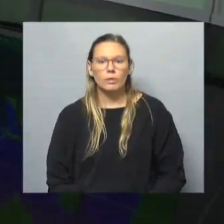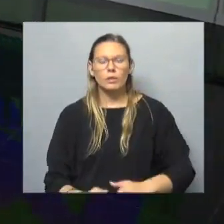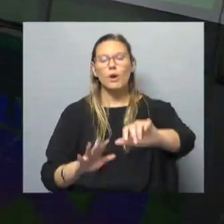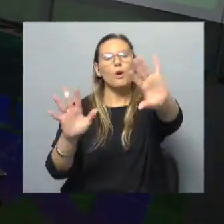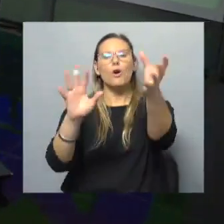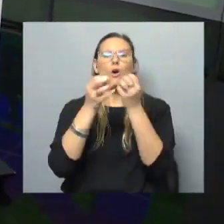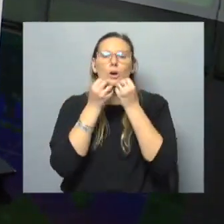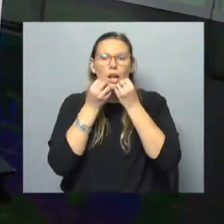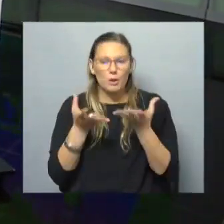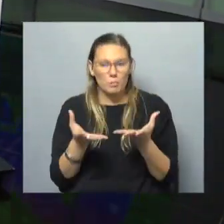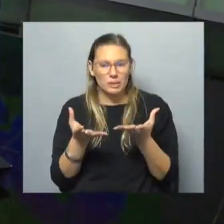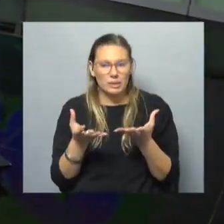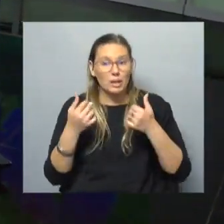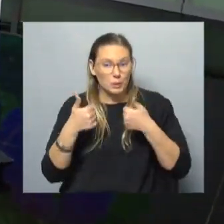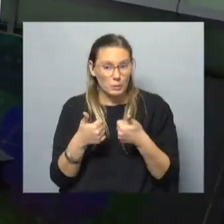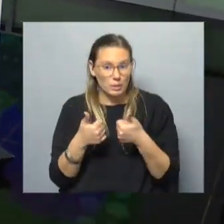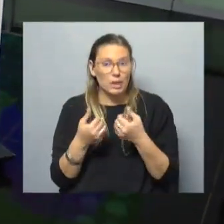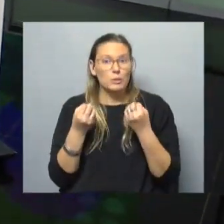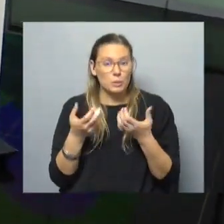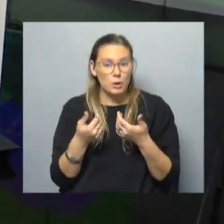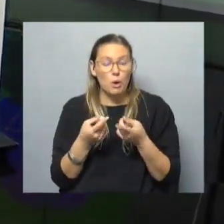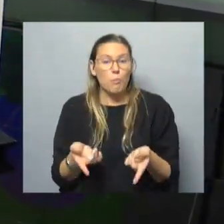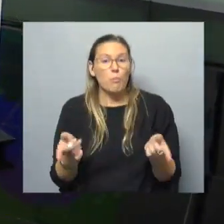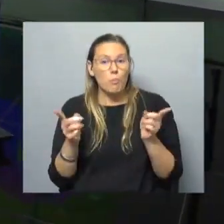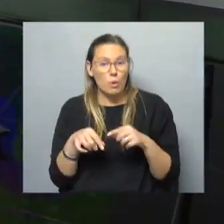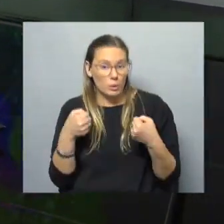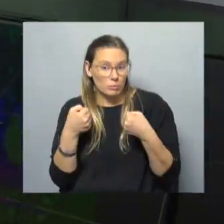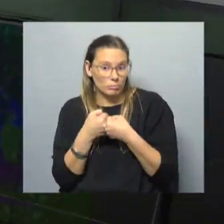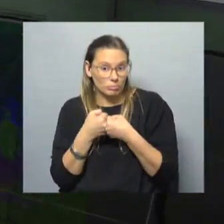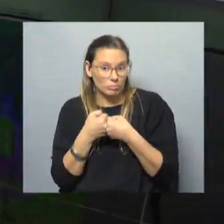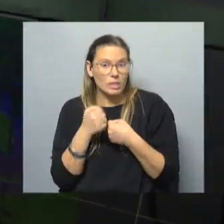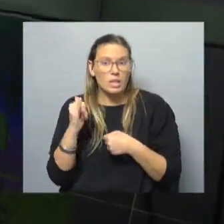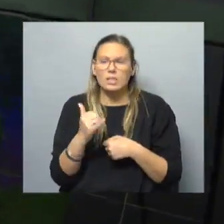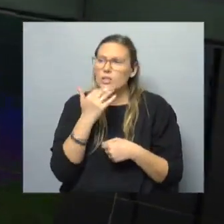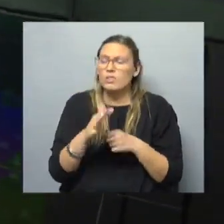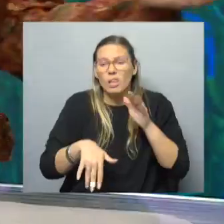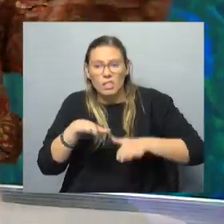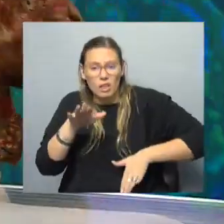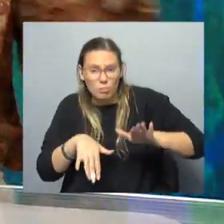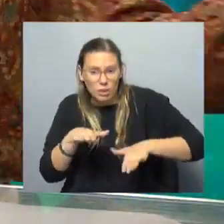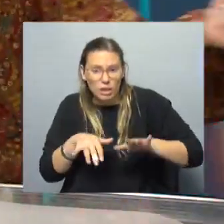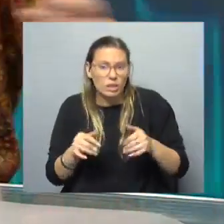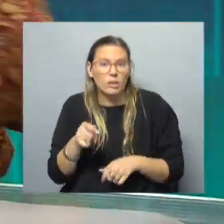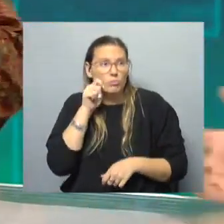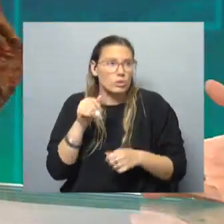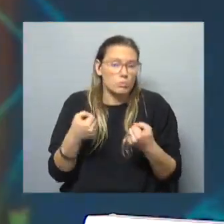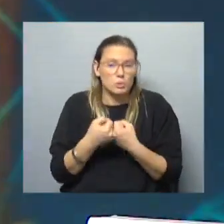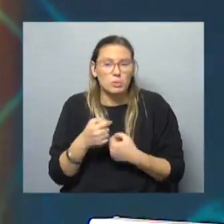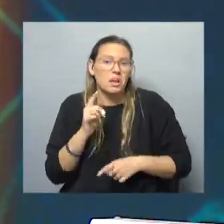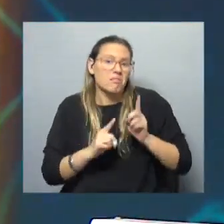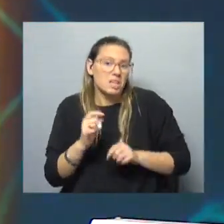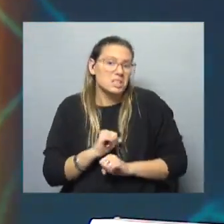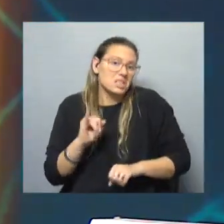¿Cómo anda? ¿Cómo les va? ¿Todo bien? Pincho. Volvieron los puños. Sí, no sé, viste, depende cómo uno esté. Es cierto, a veces